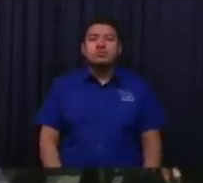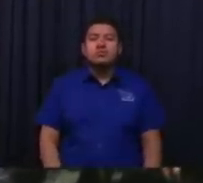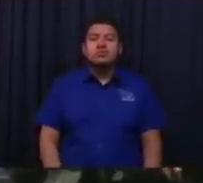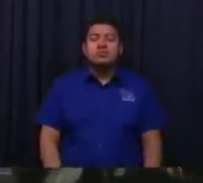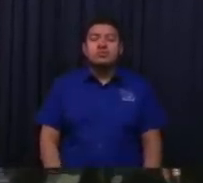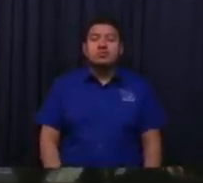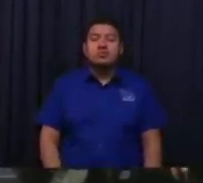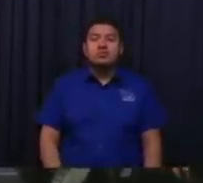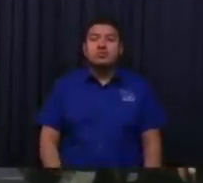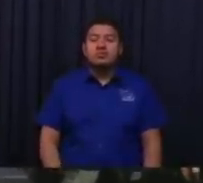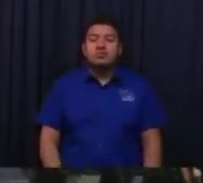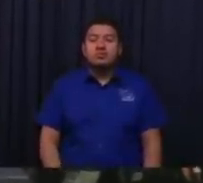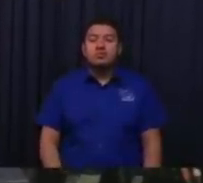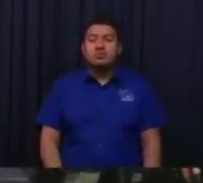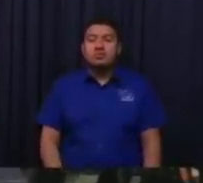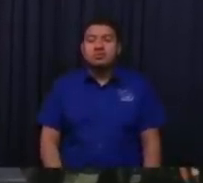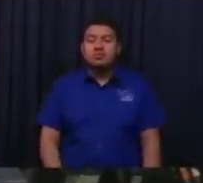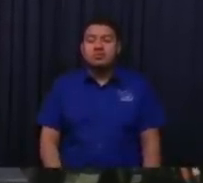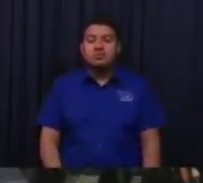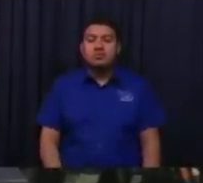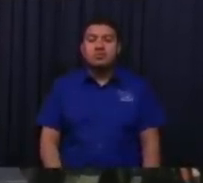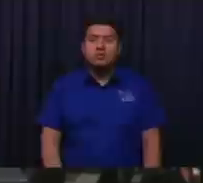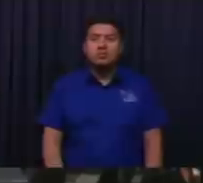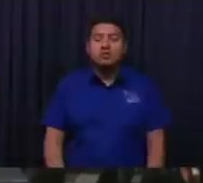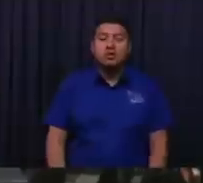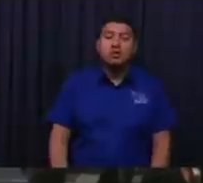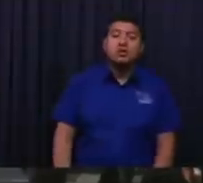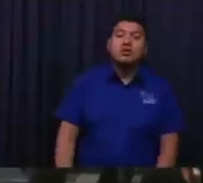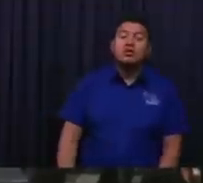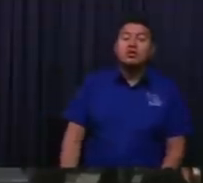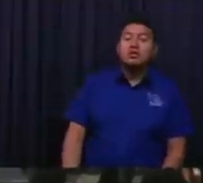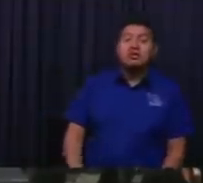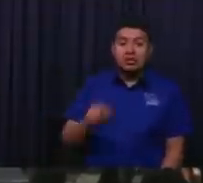Si usted mira que alguien le dice a otra persona, sí, mi amo,